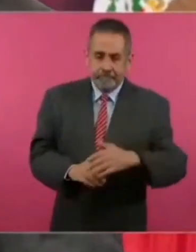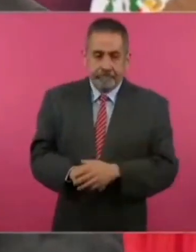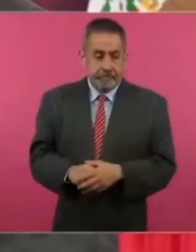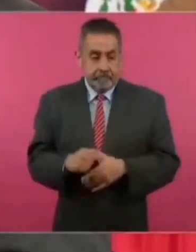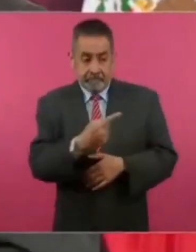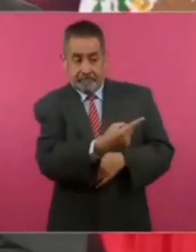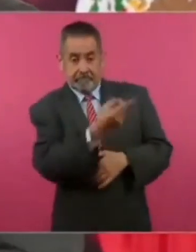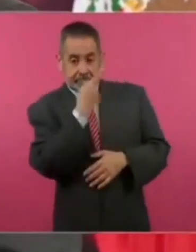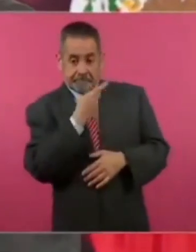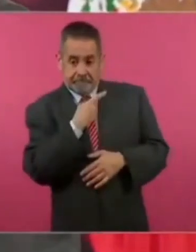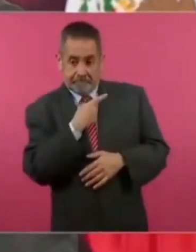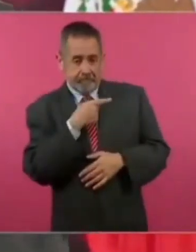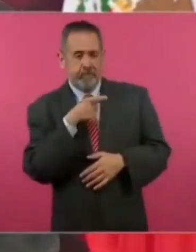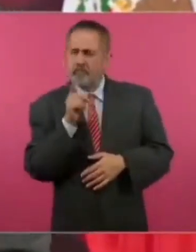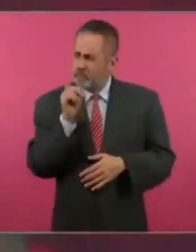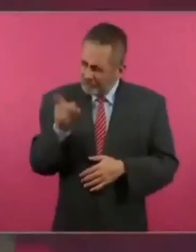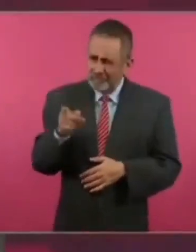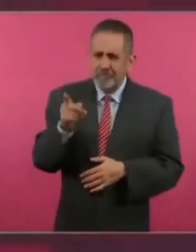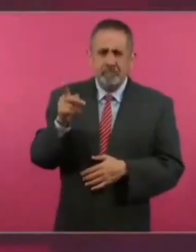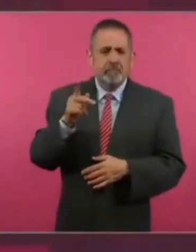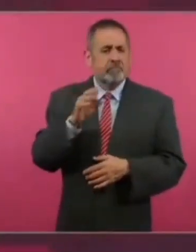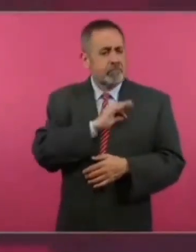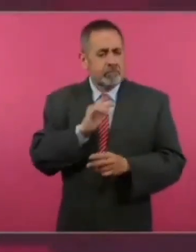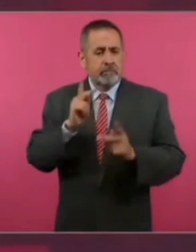contratáramos deuda pública,